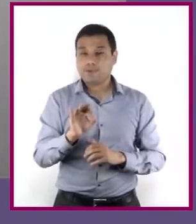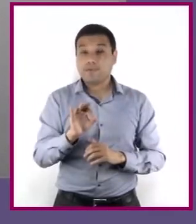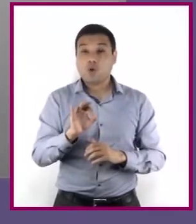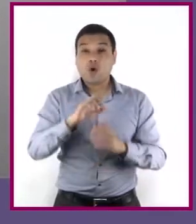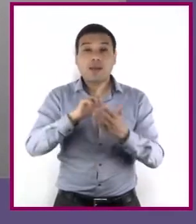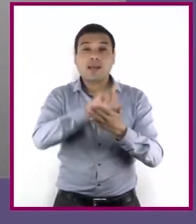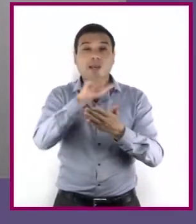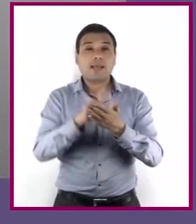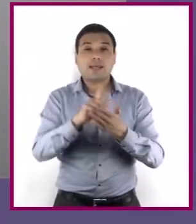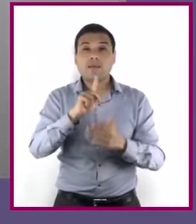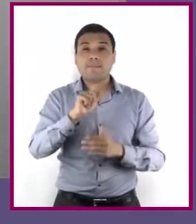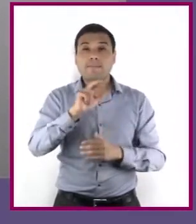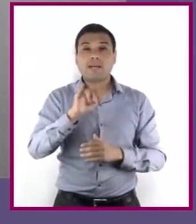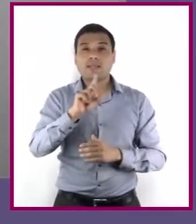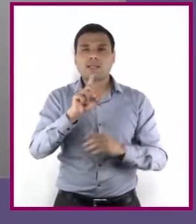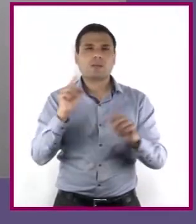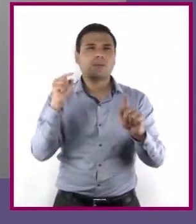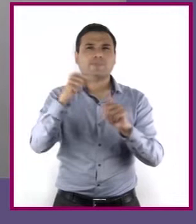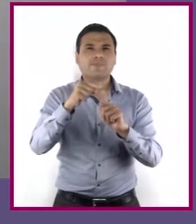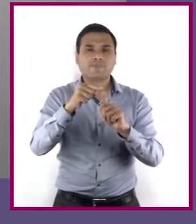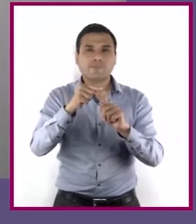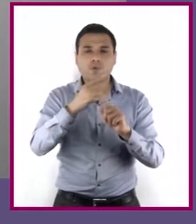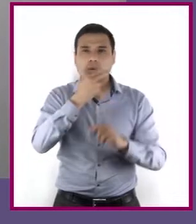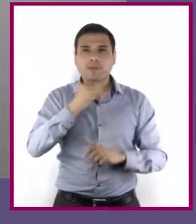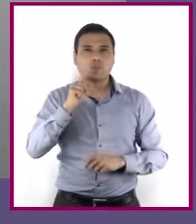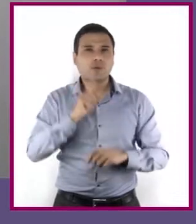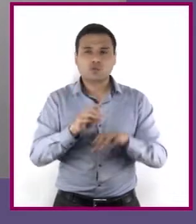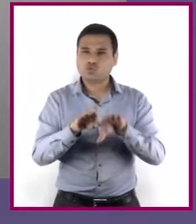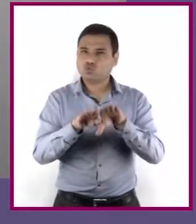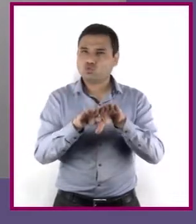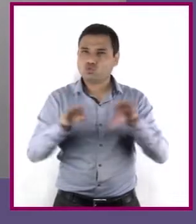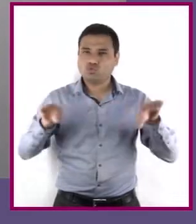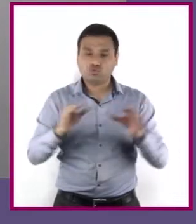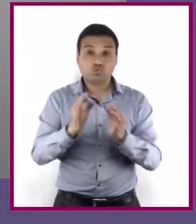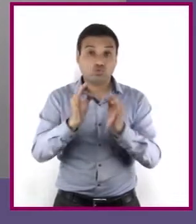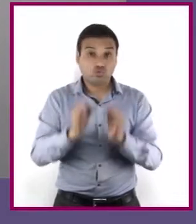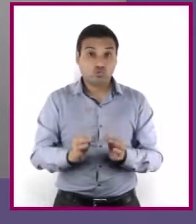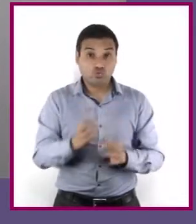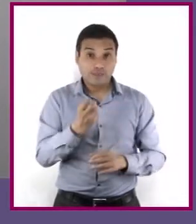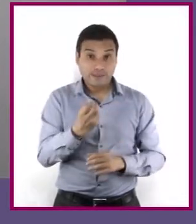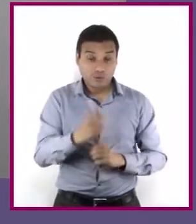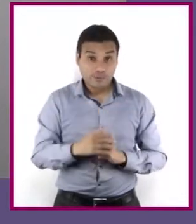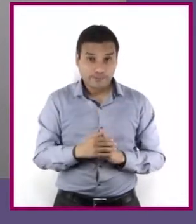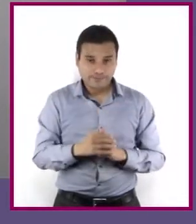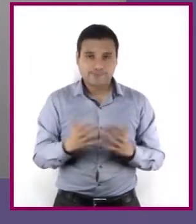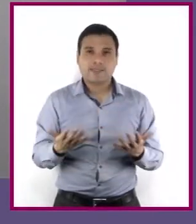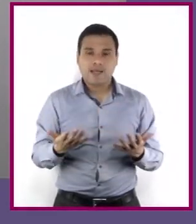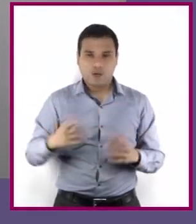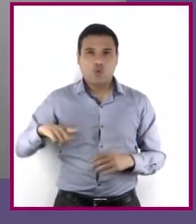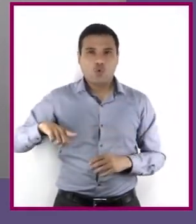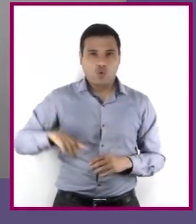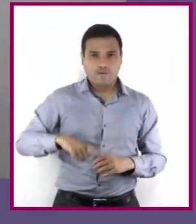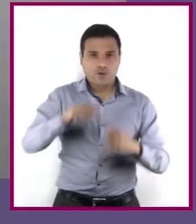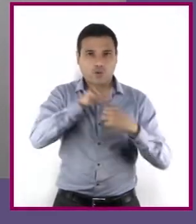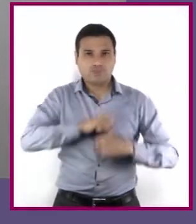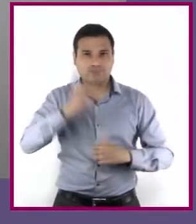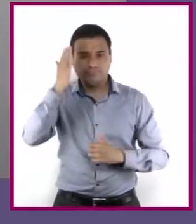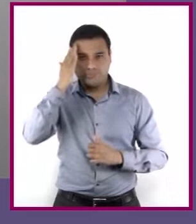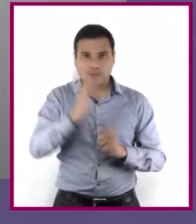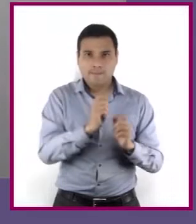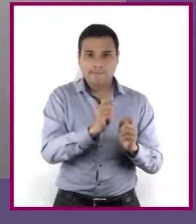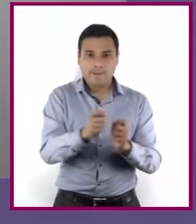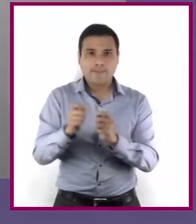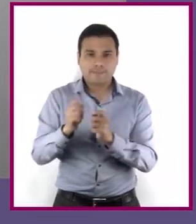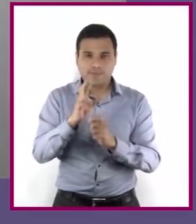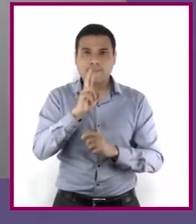la paridad es la igualdad de resultados. Es una medida que reformula la concepción del poder político, concibiéndolo como